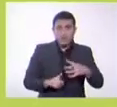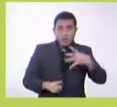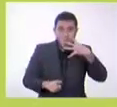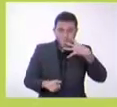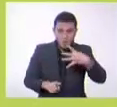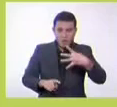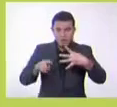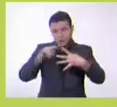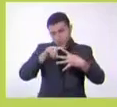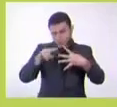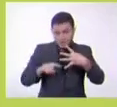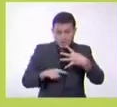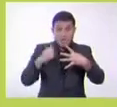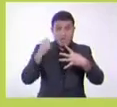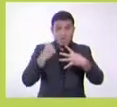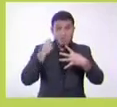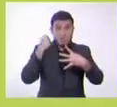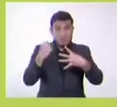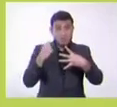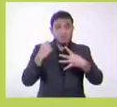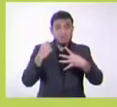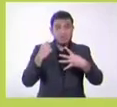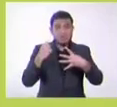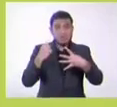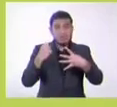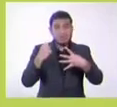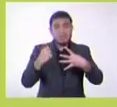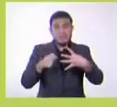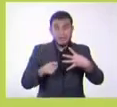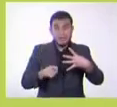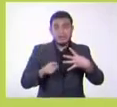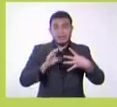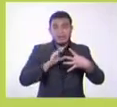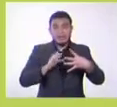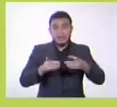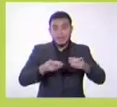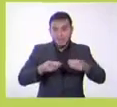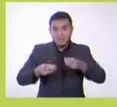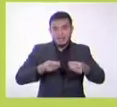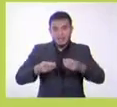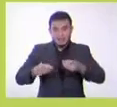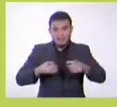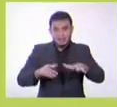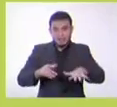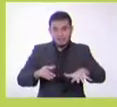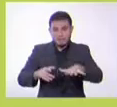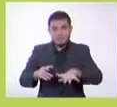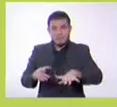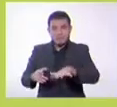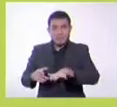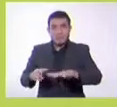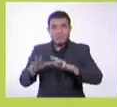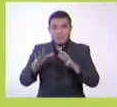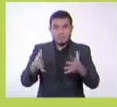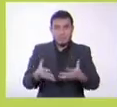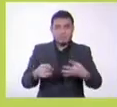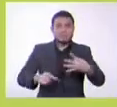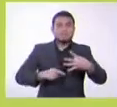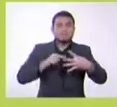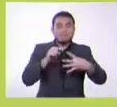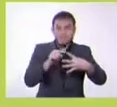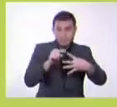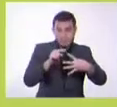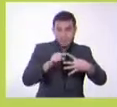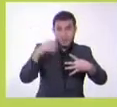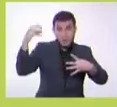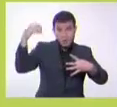parámetros o condiciones físicas determinantes que marcan zonas climáticas en la Tierra, las cuales son